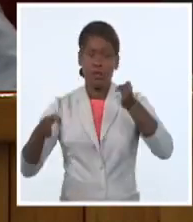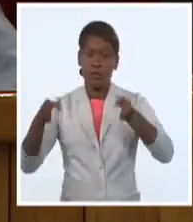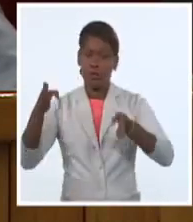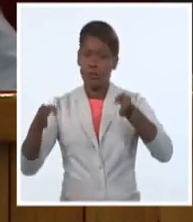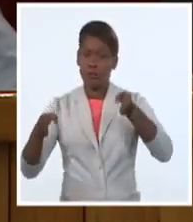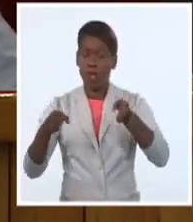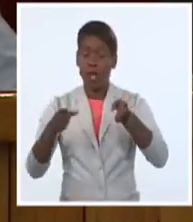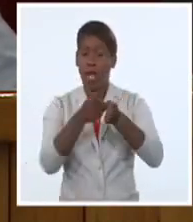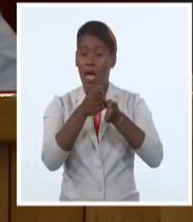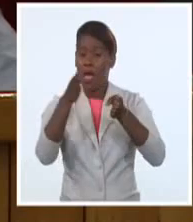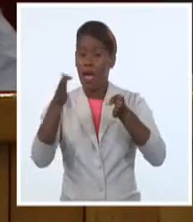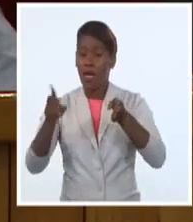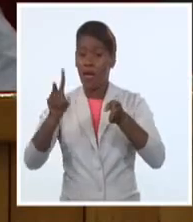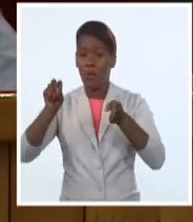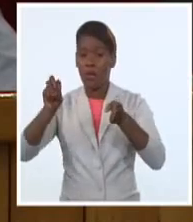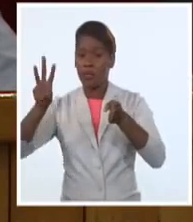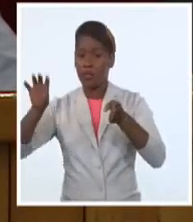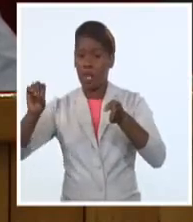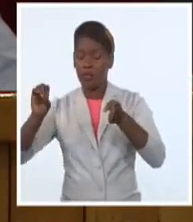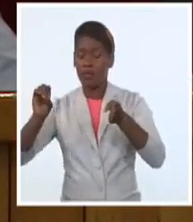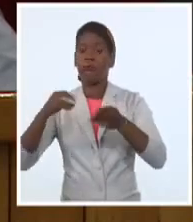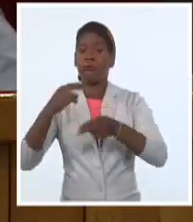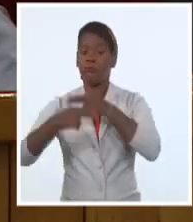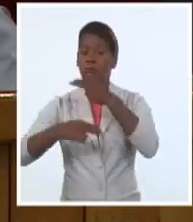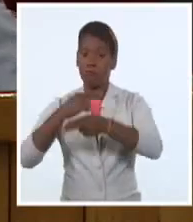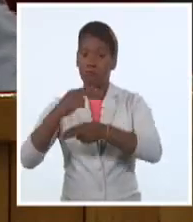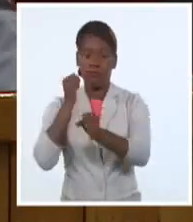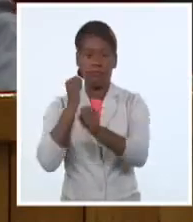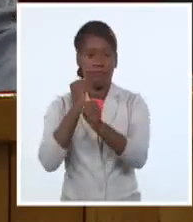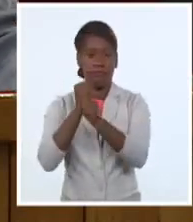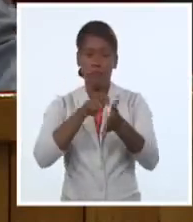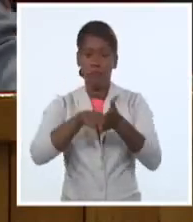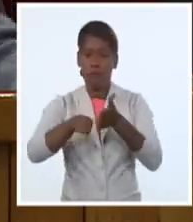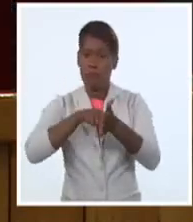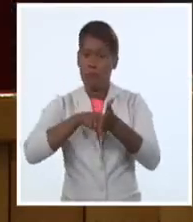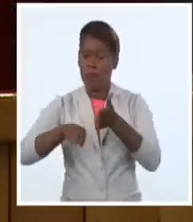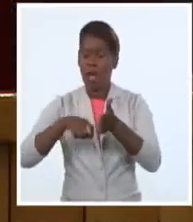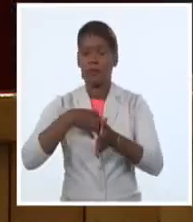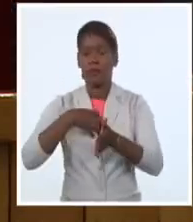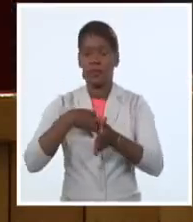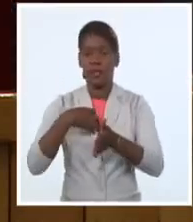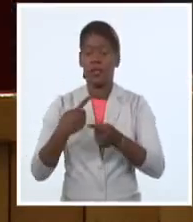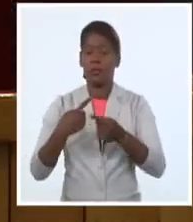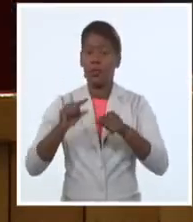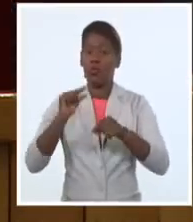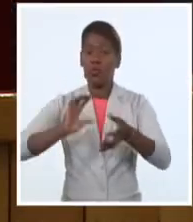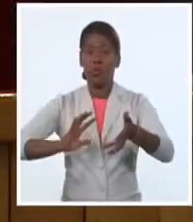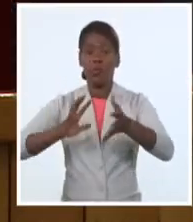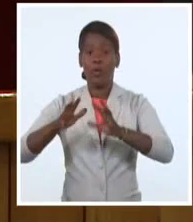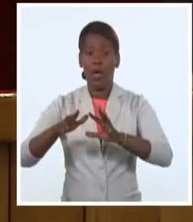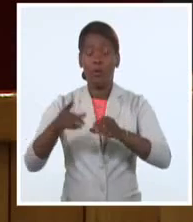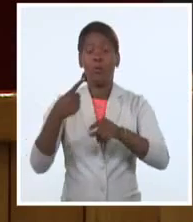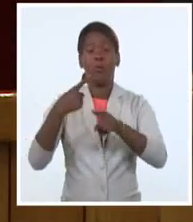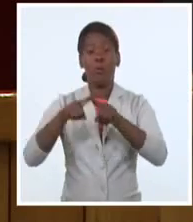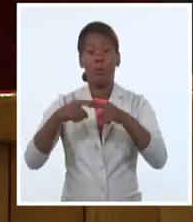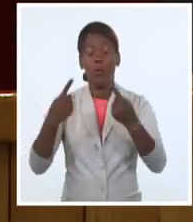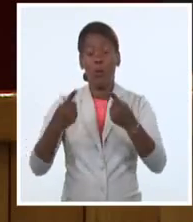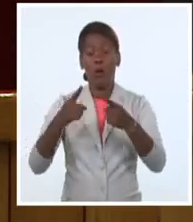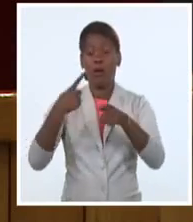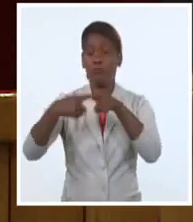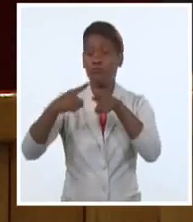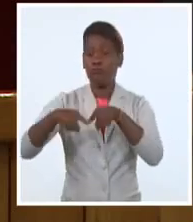Una respuesta revolucionaria por su flexibilidad y su capacidad de adaptarse a la complejidad de situaciones absolutamente nuevas